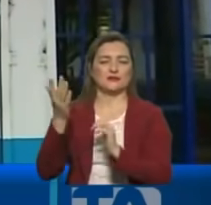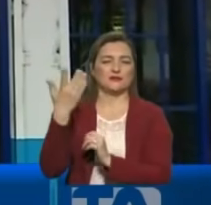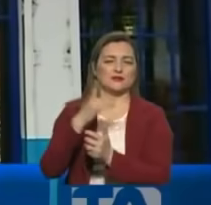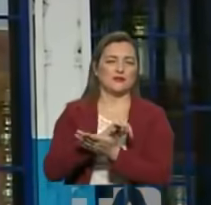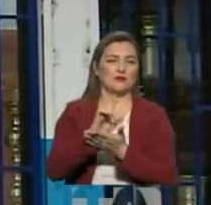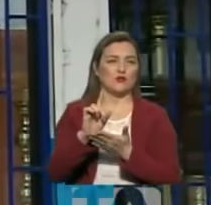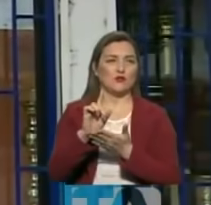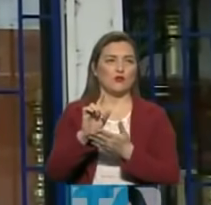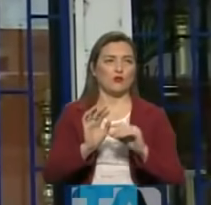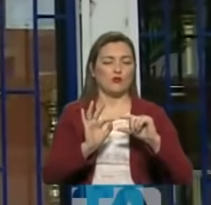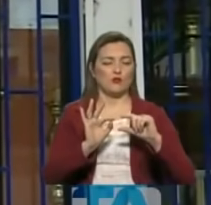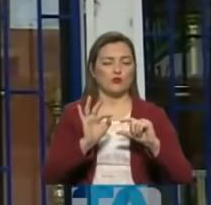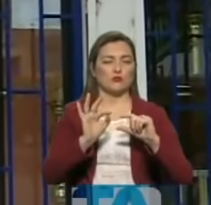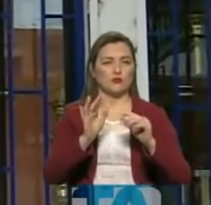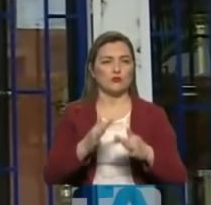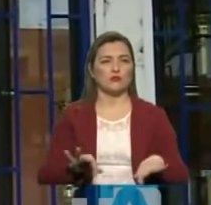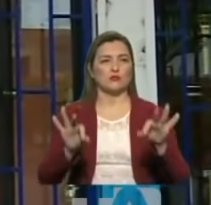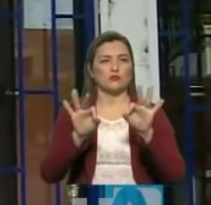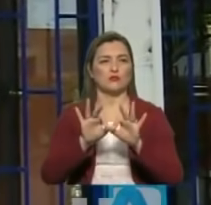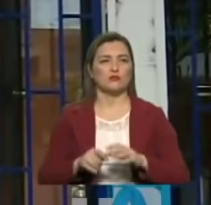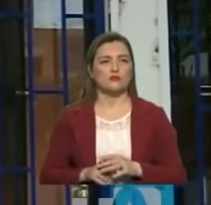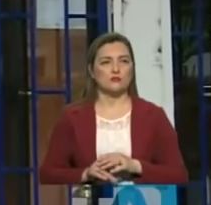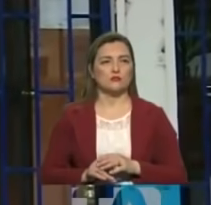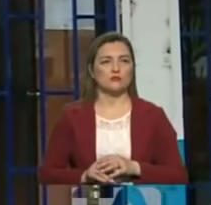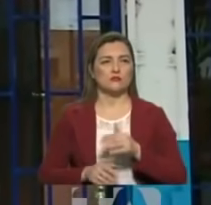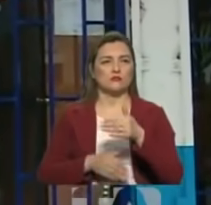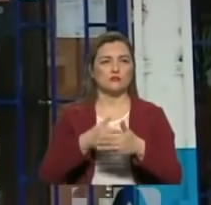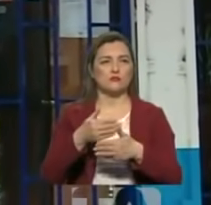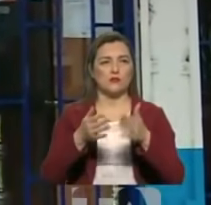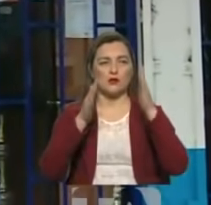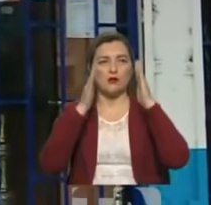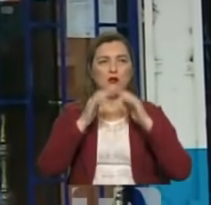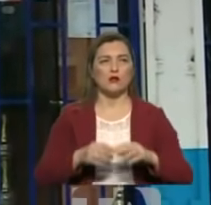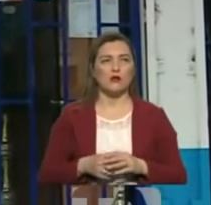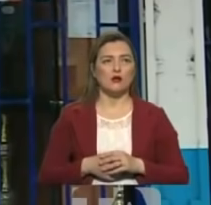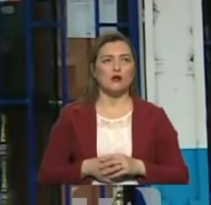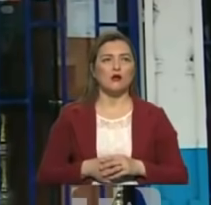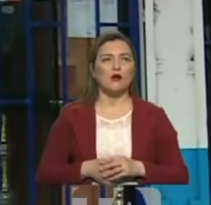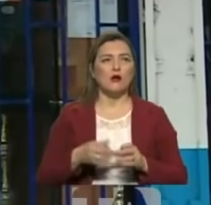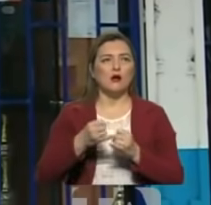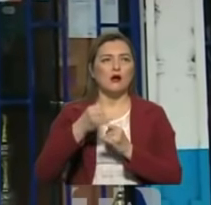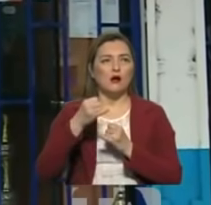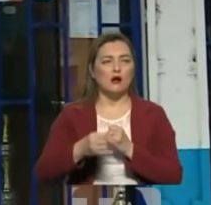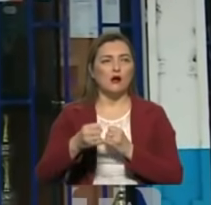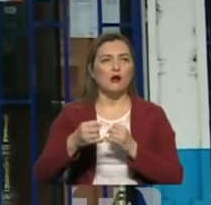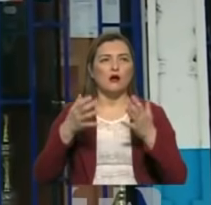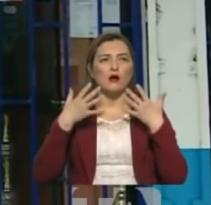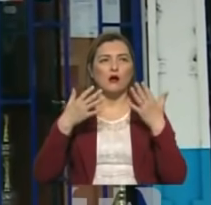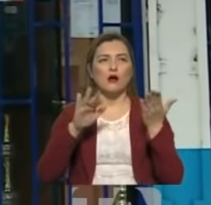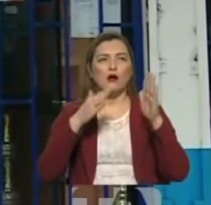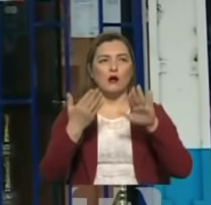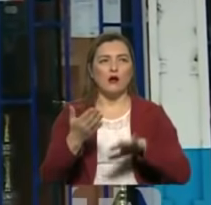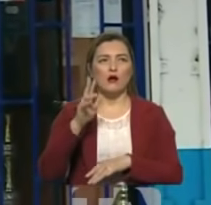pasada existió un aumento importante en la cantidad de personas que atendieron. Según la última cifra, en Guayaquil